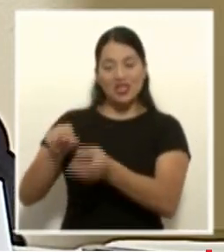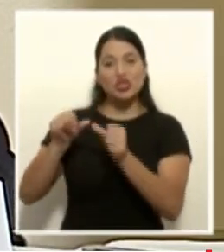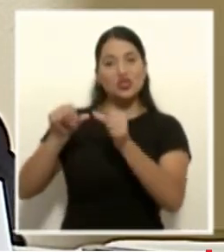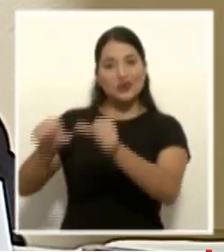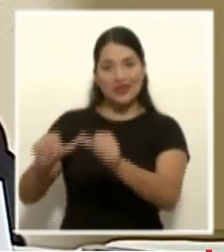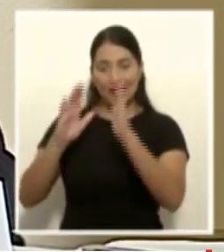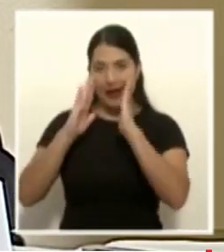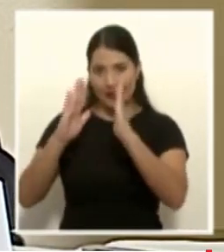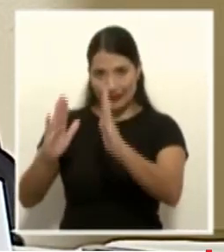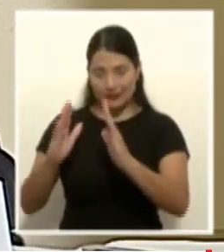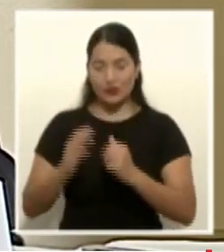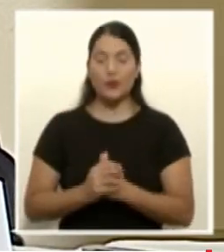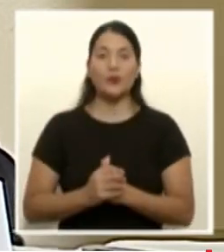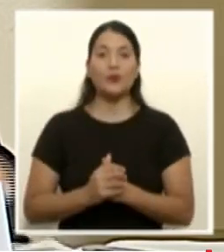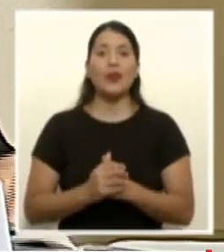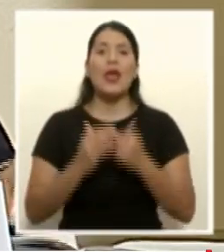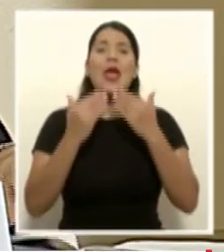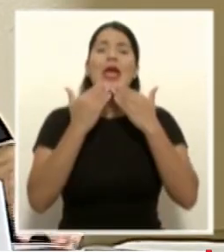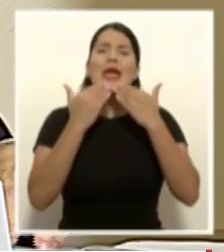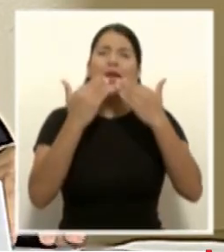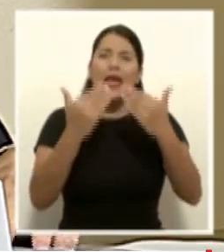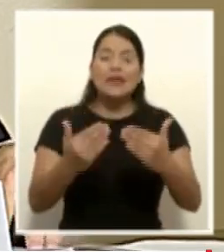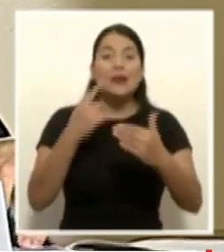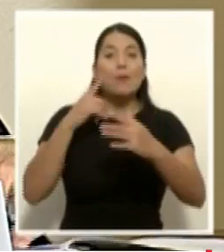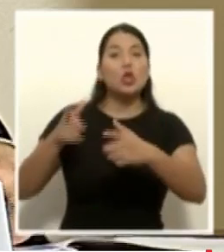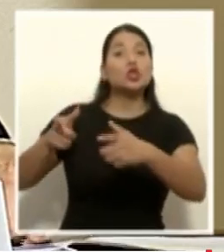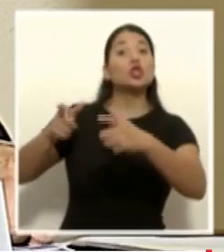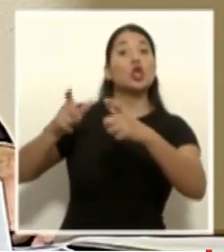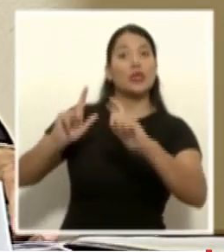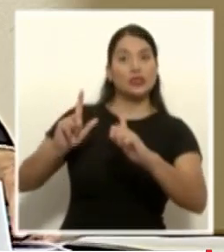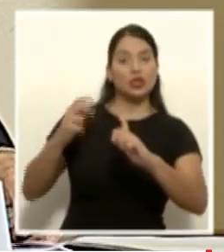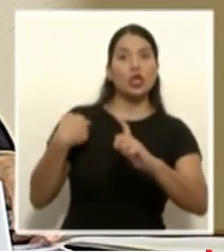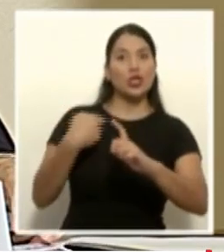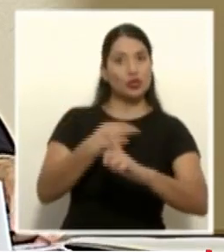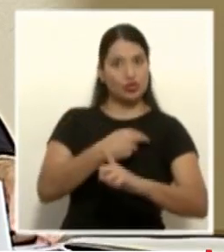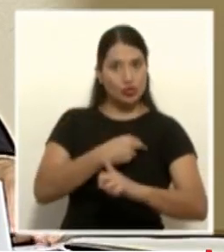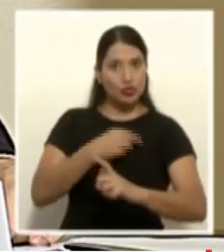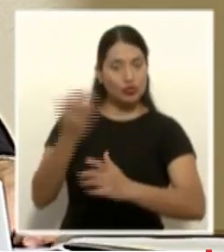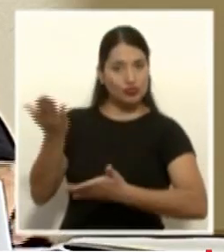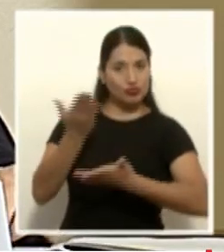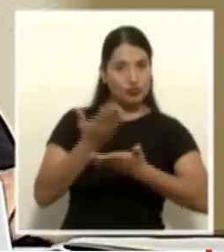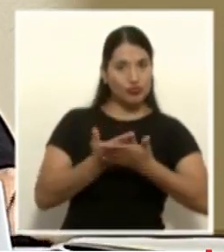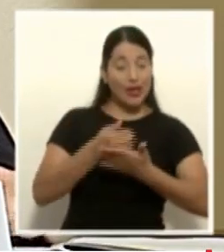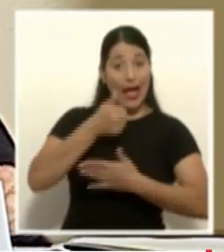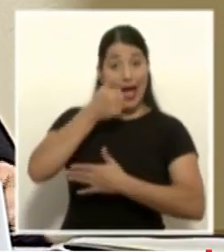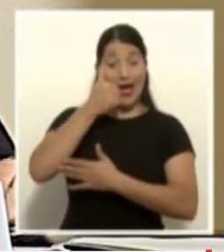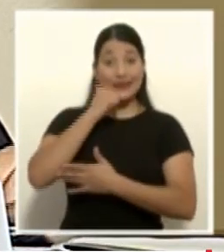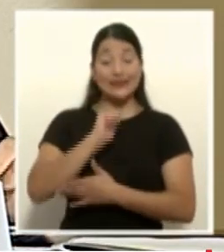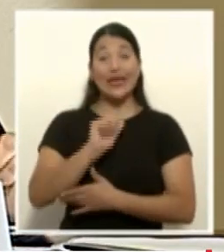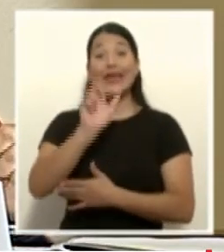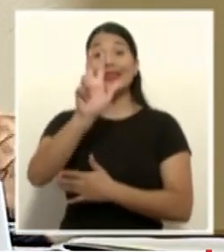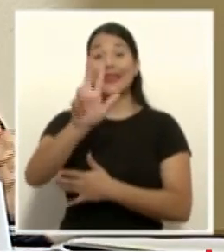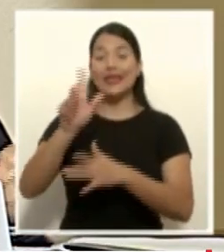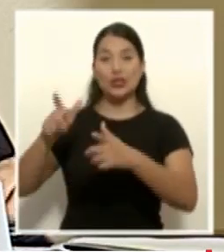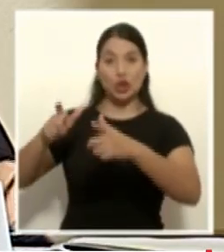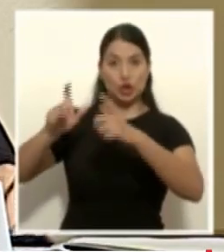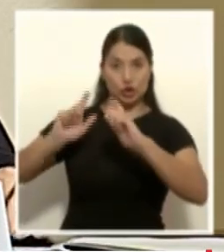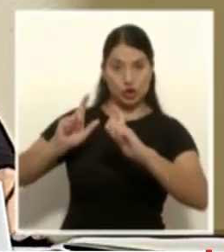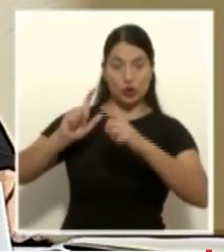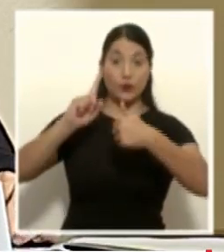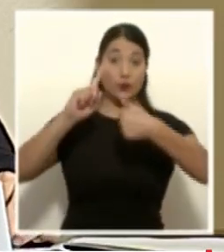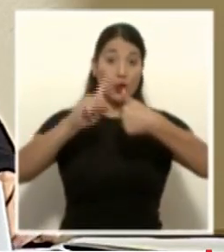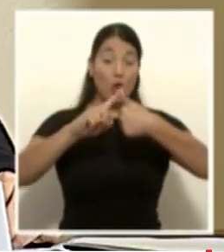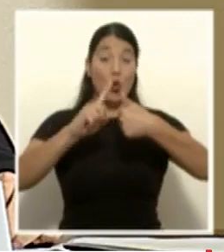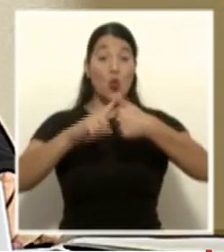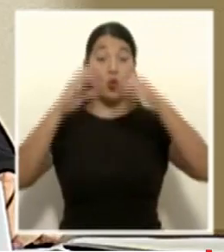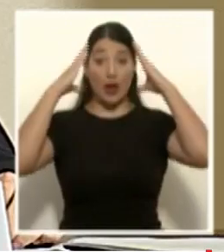unos agradecimientos de unas donaciones generosas que hemos recibido. El día de ayer fueron 3 donaciones. Una fue